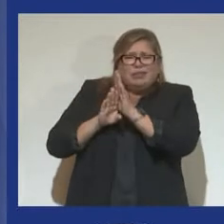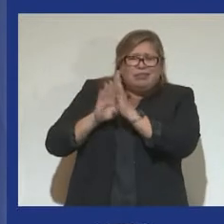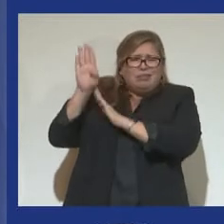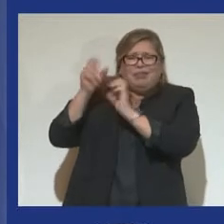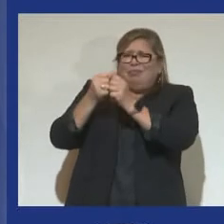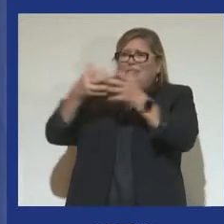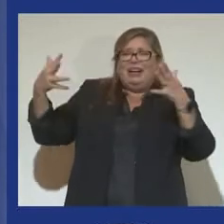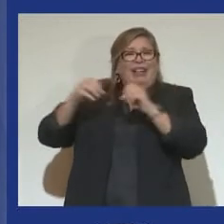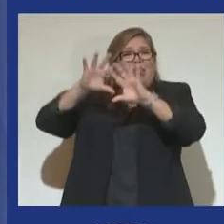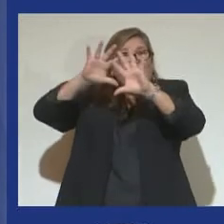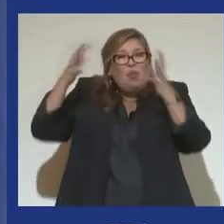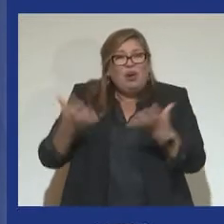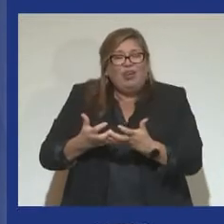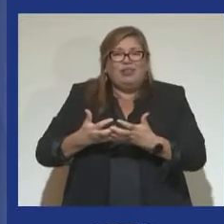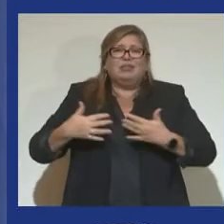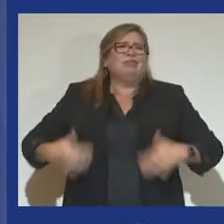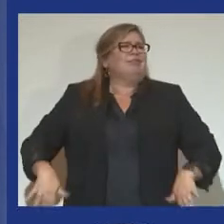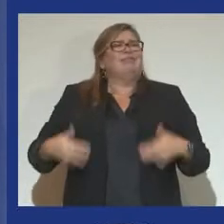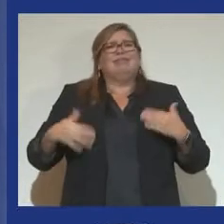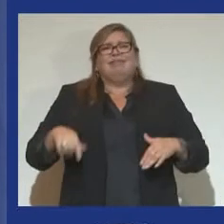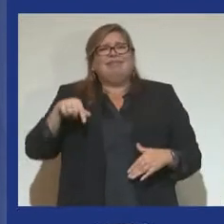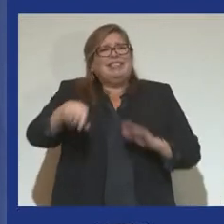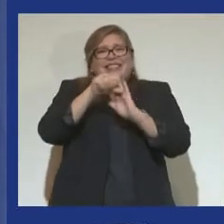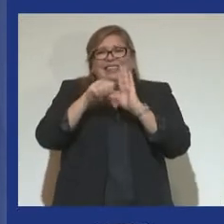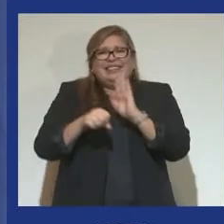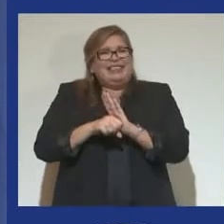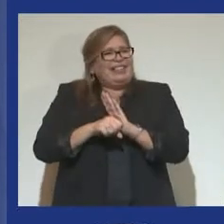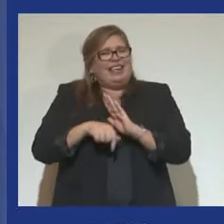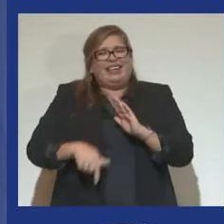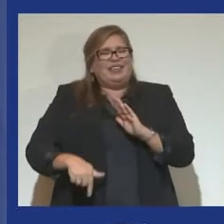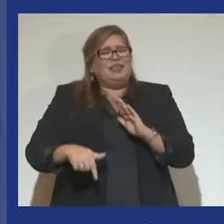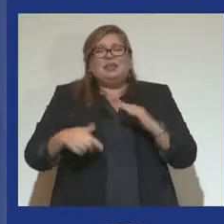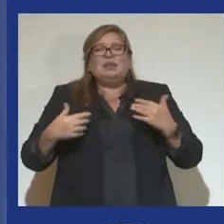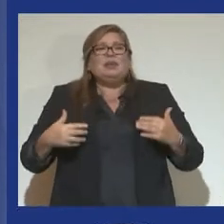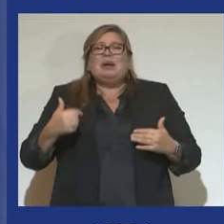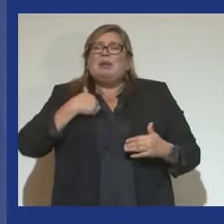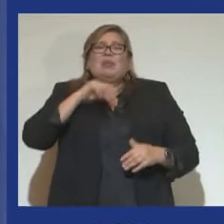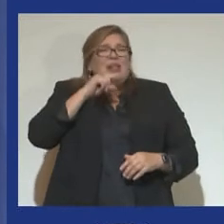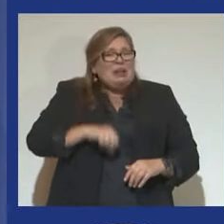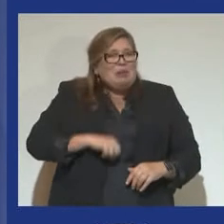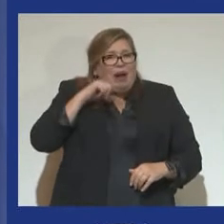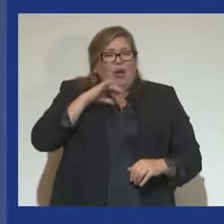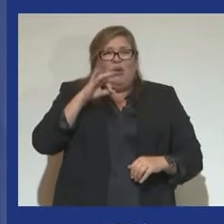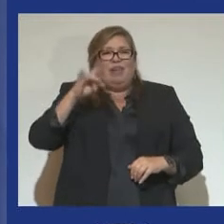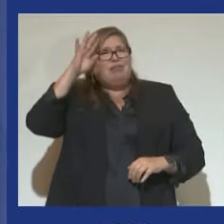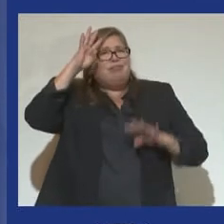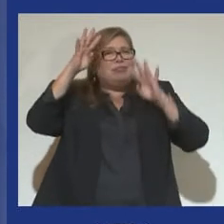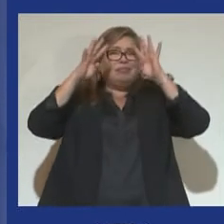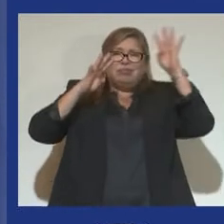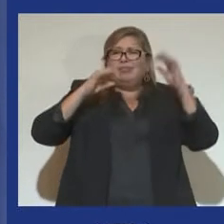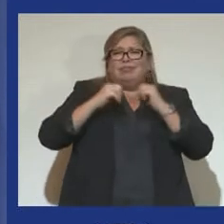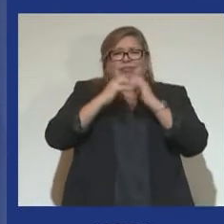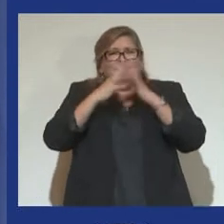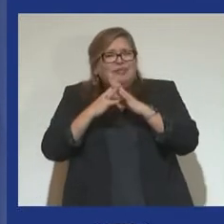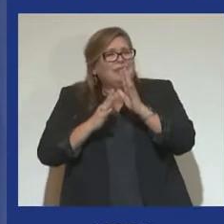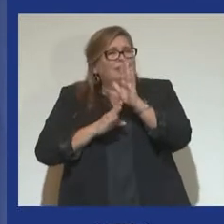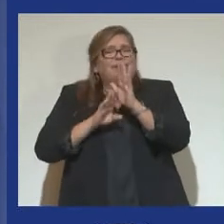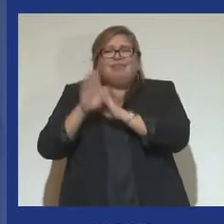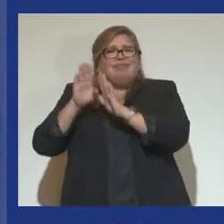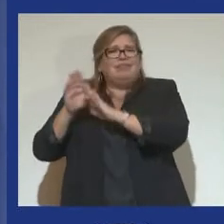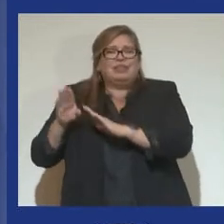fíjense las inversiones que se han hecho en el estado ahora están comprometidos a quedarse aquí yo estoy orgulloso de todo eso